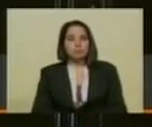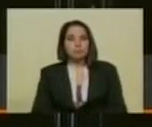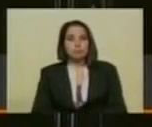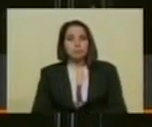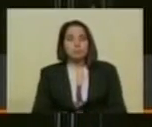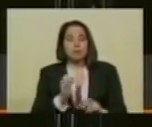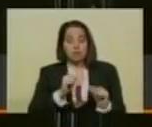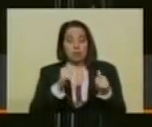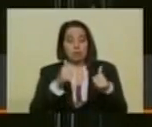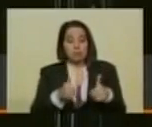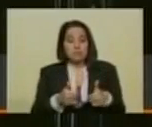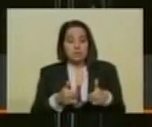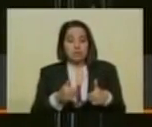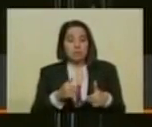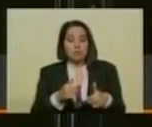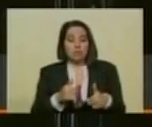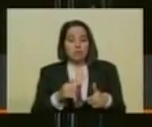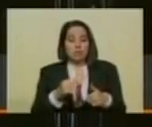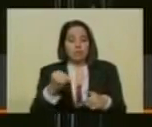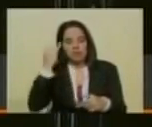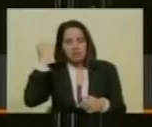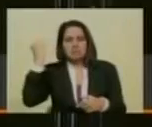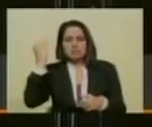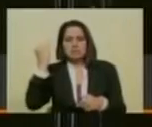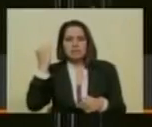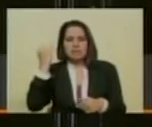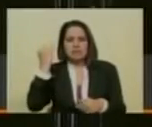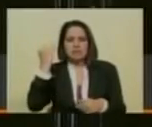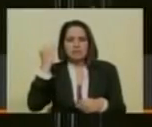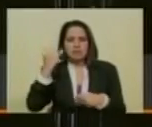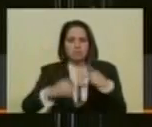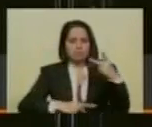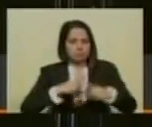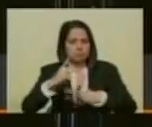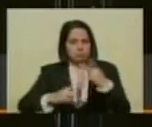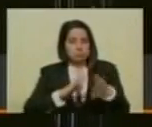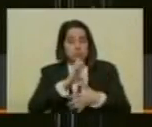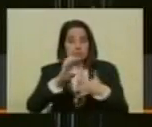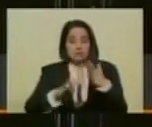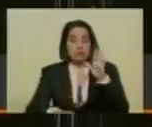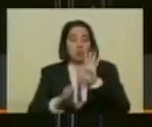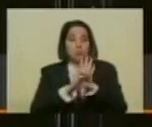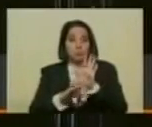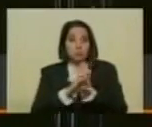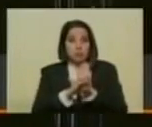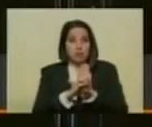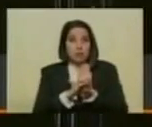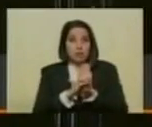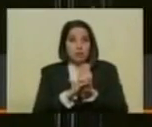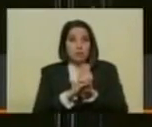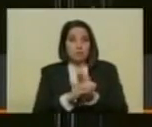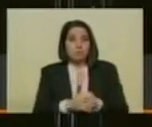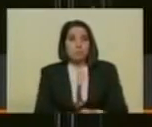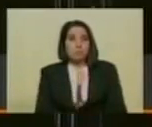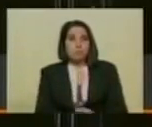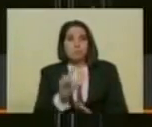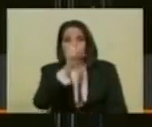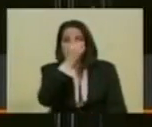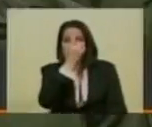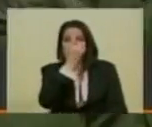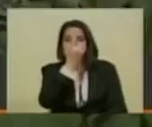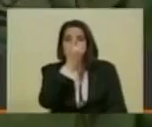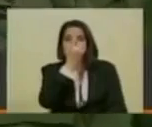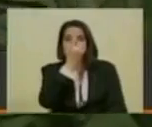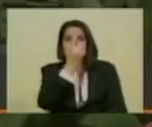Retomábamos la iniciativa estratégica, retomábamos la iniciativa constitucional. Y aquel primero de mayo hice